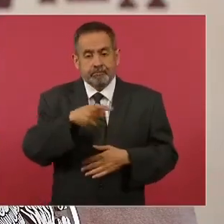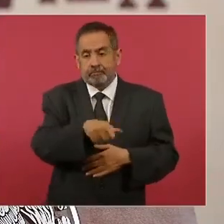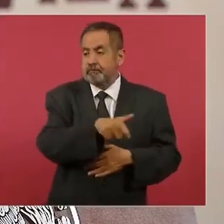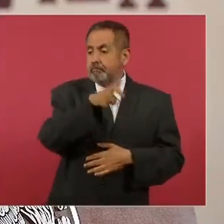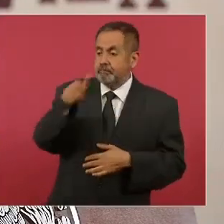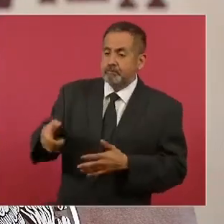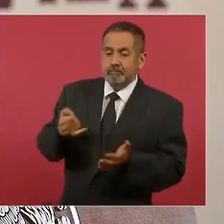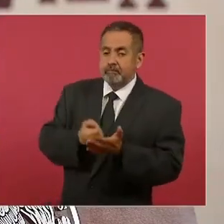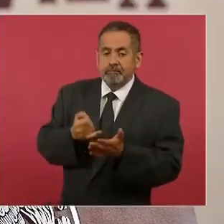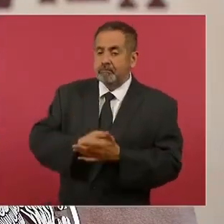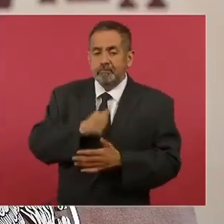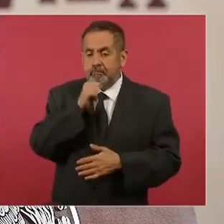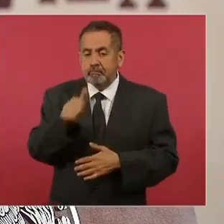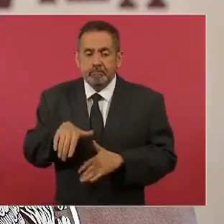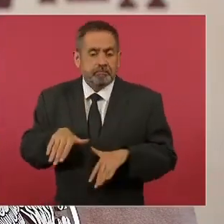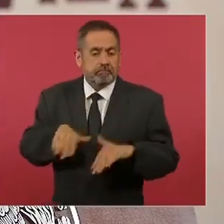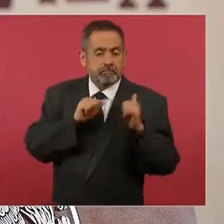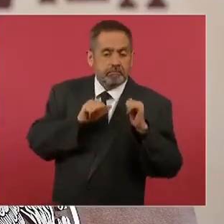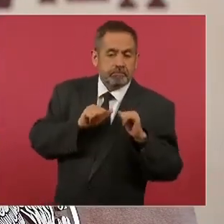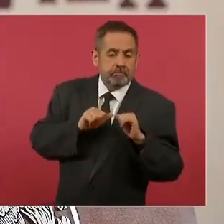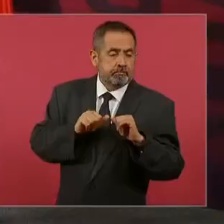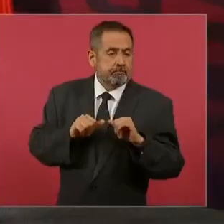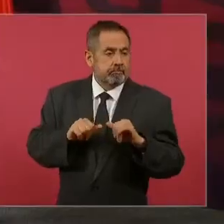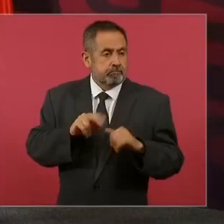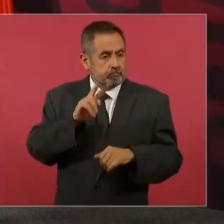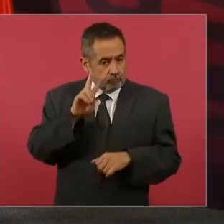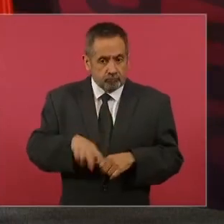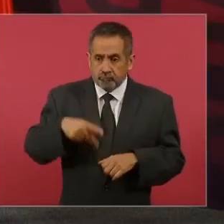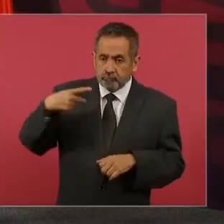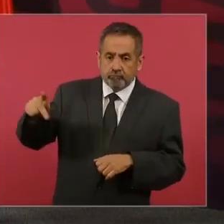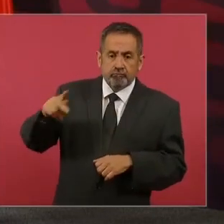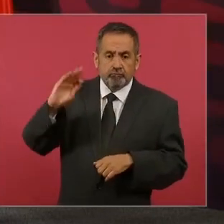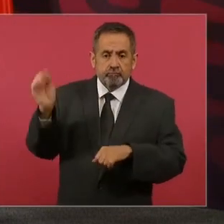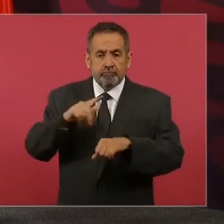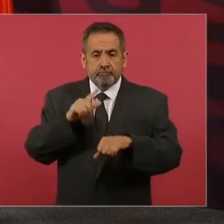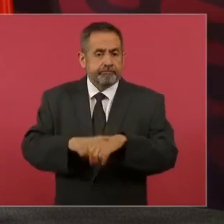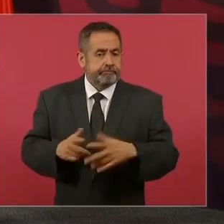los impuestos que corresponden a la Federación.